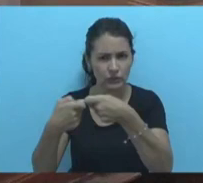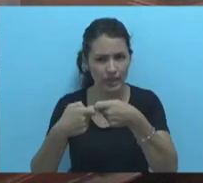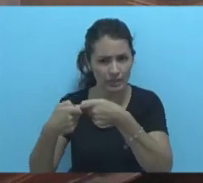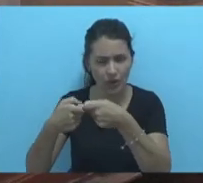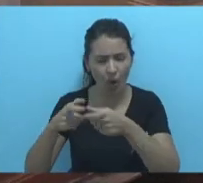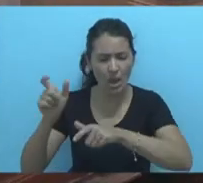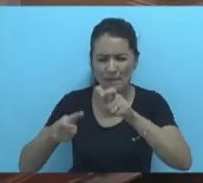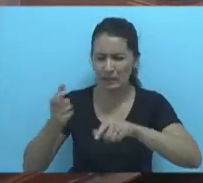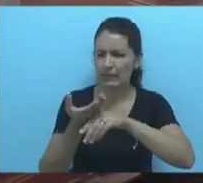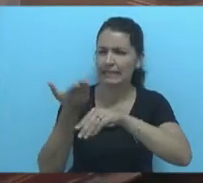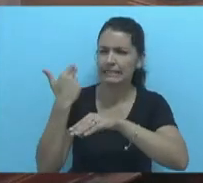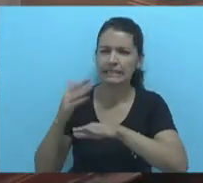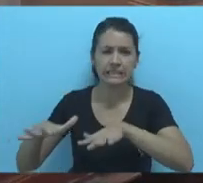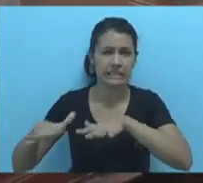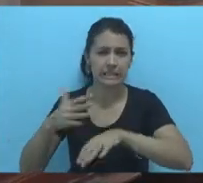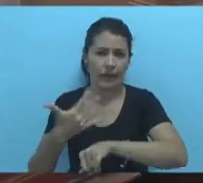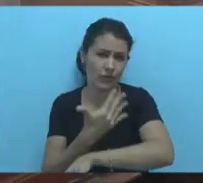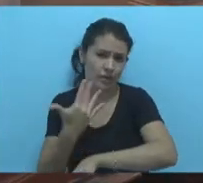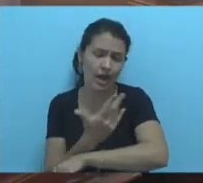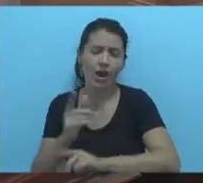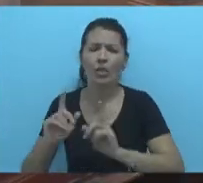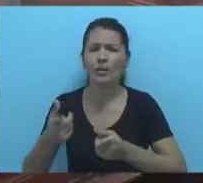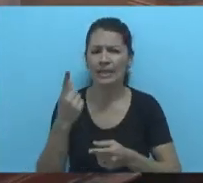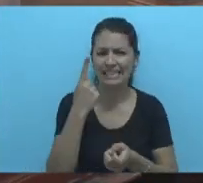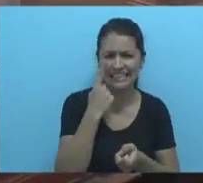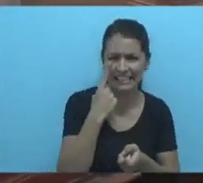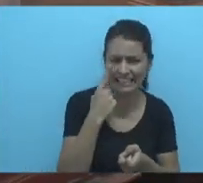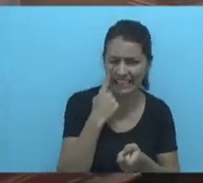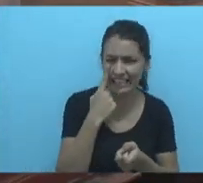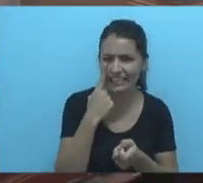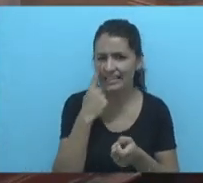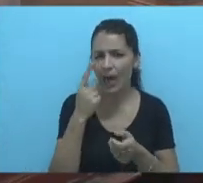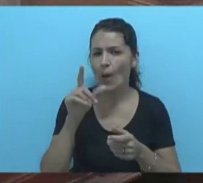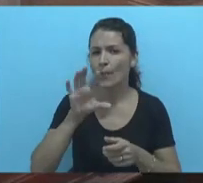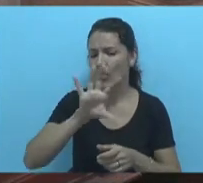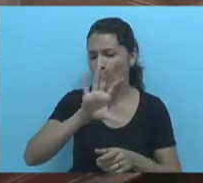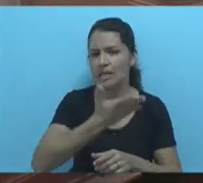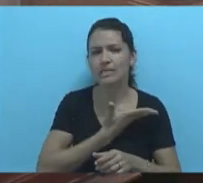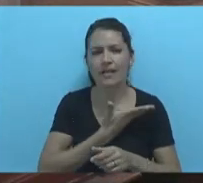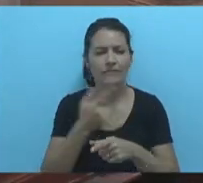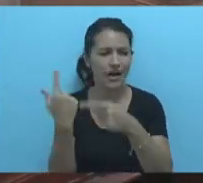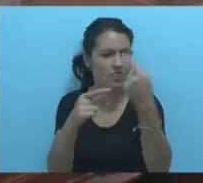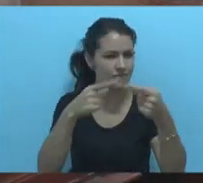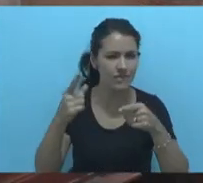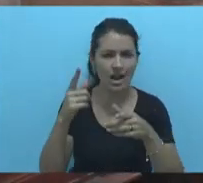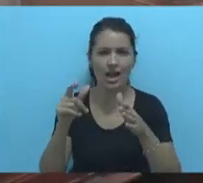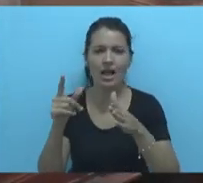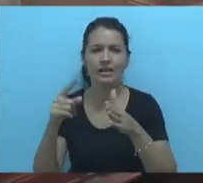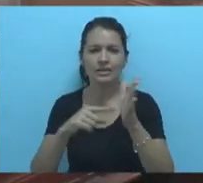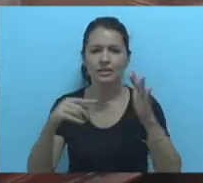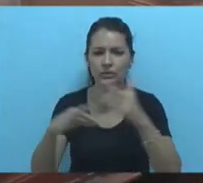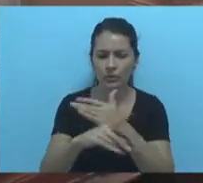lo están pidiendo también los intendentes de las principales ciudades de la provincia de Santa Fe. Nosotros ayer tuvimos el foro de